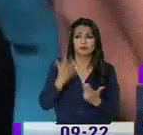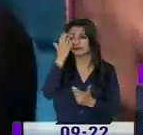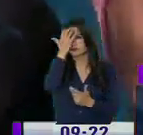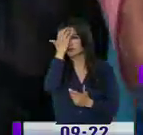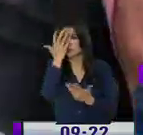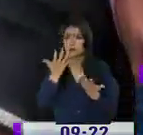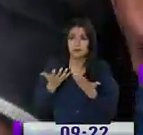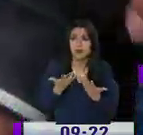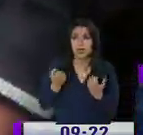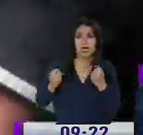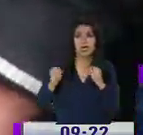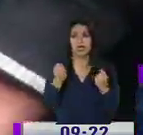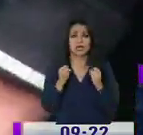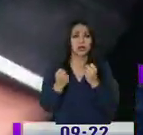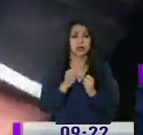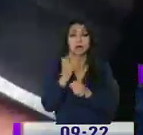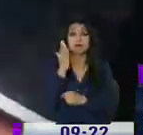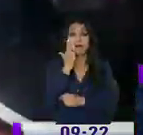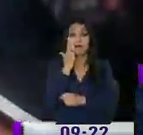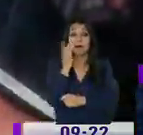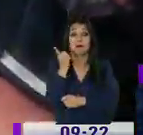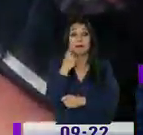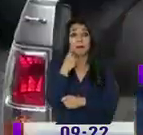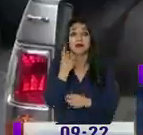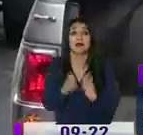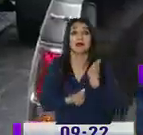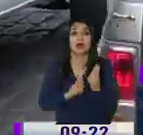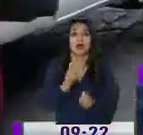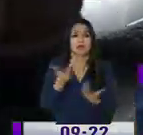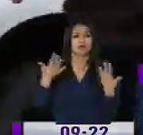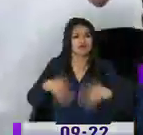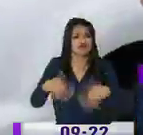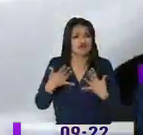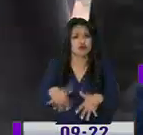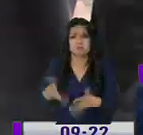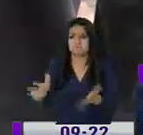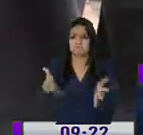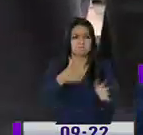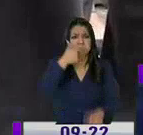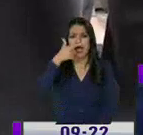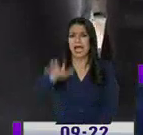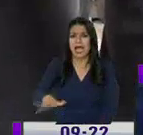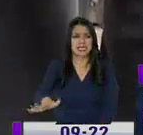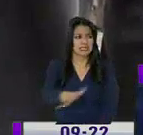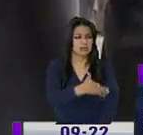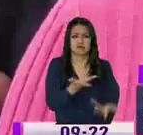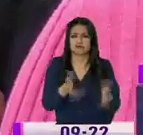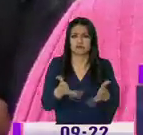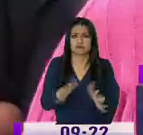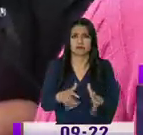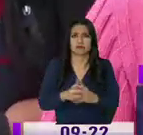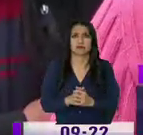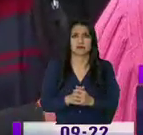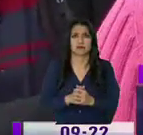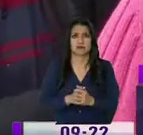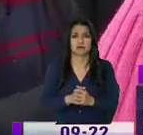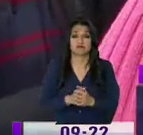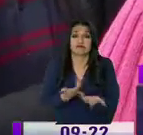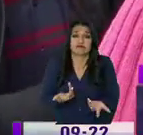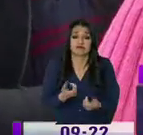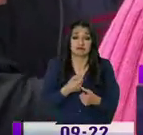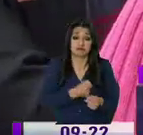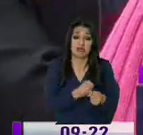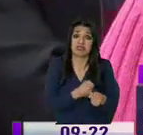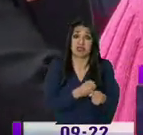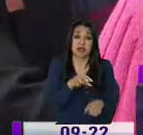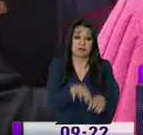hasta desesperación de madres y padres de familia al no encontrar el gas en el depósito. Siendo a carbones y así estamos,